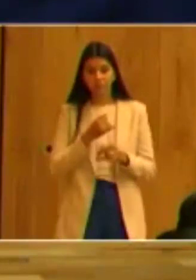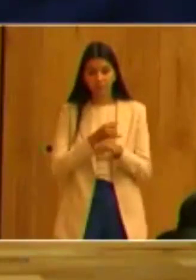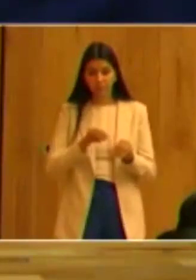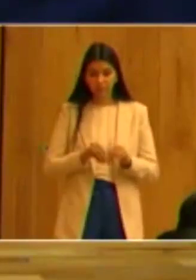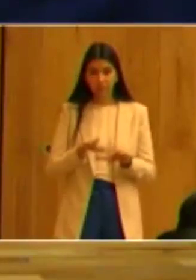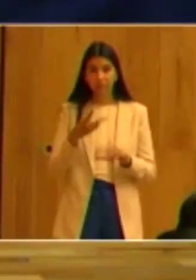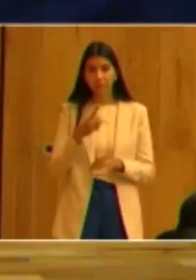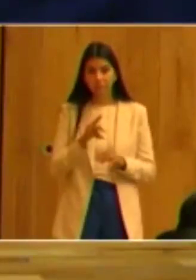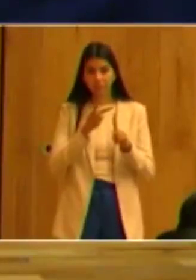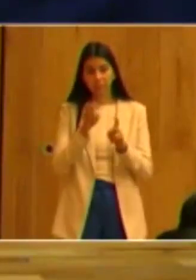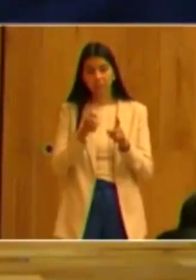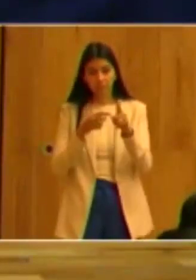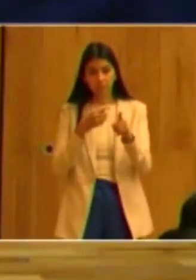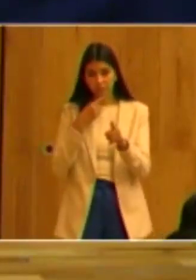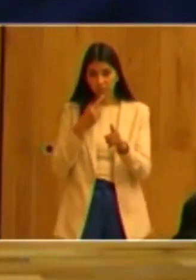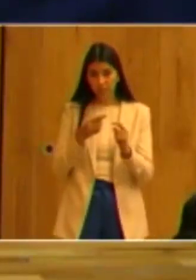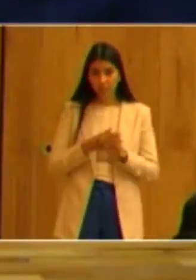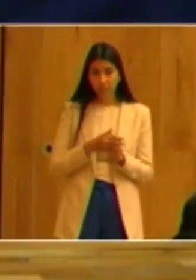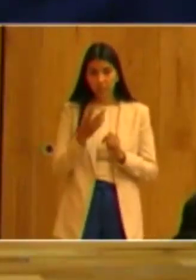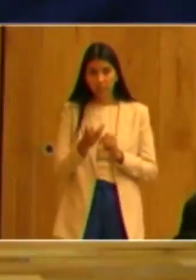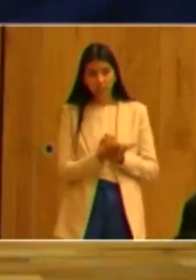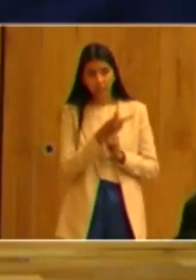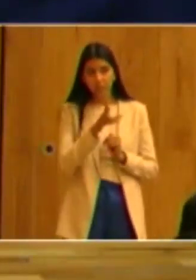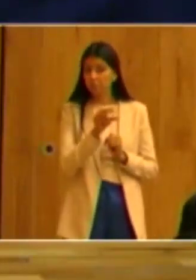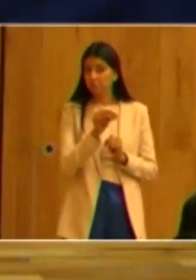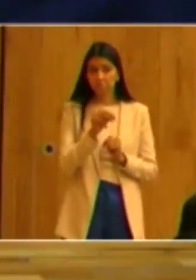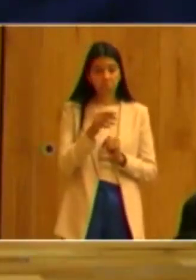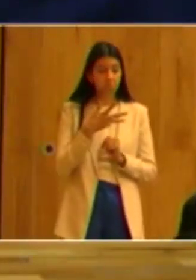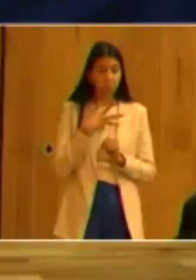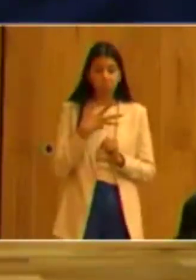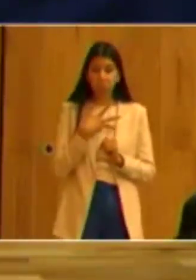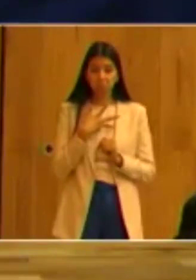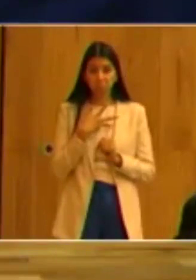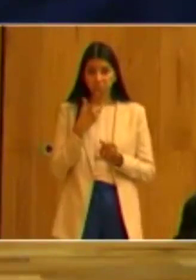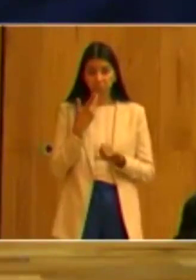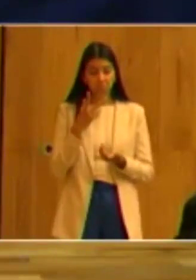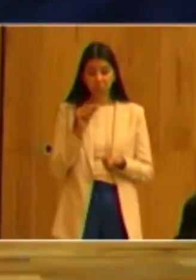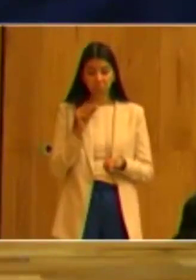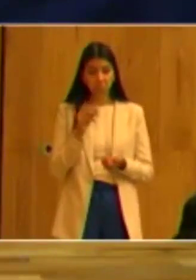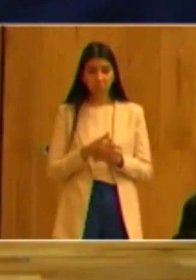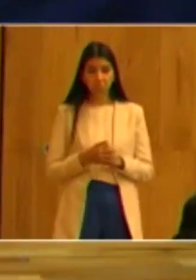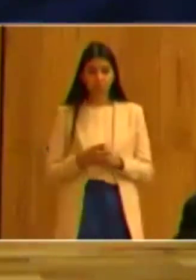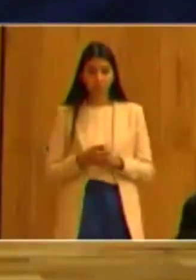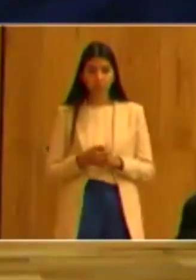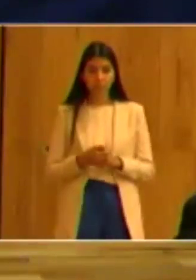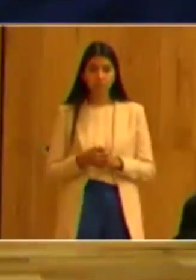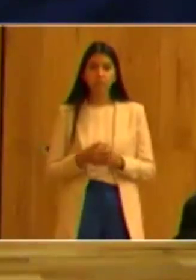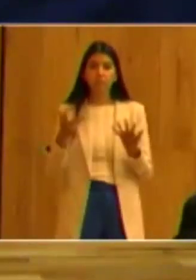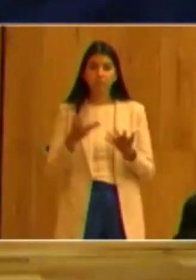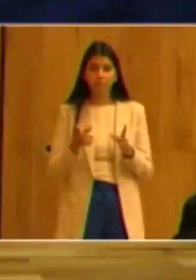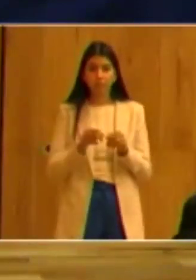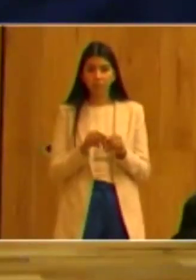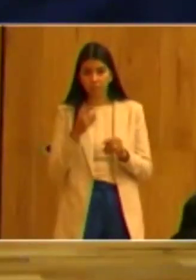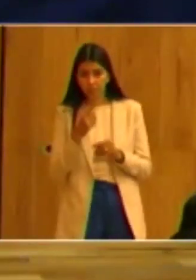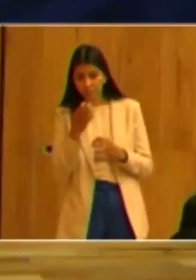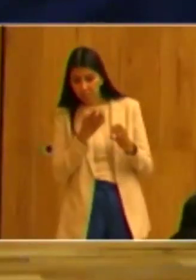información. Pero en el caso que usted pregunta, no, ahí definitivamente no. Se haría por protocolo,